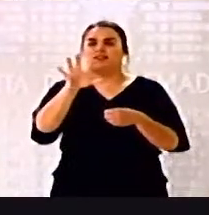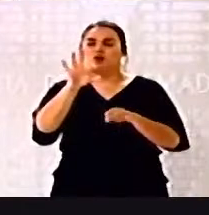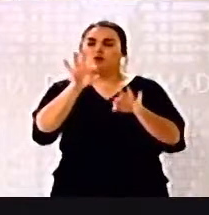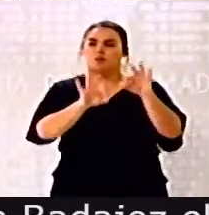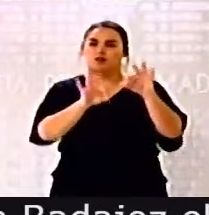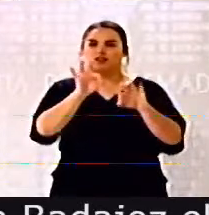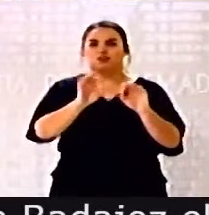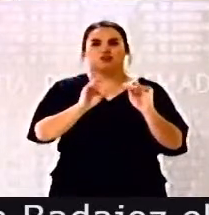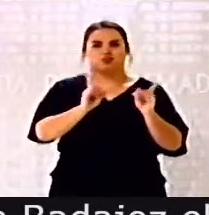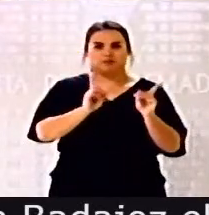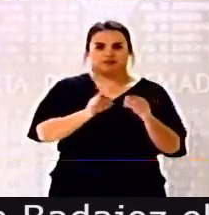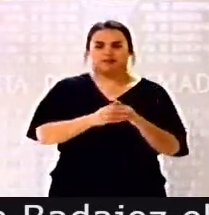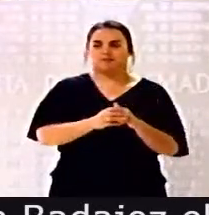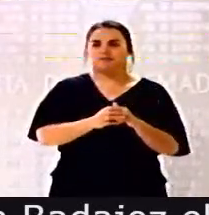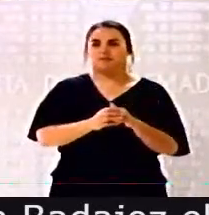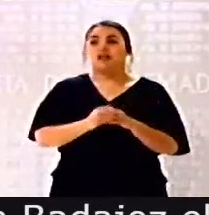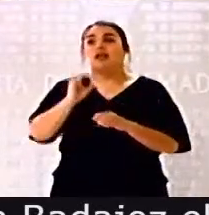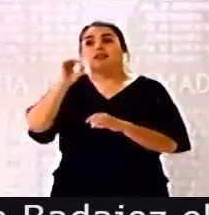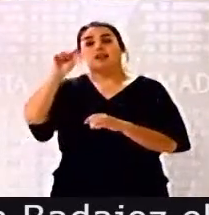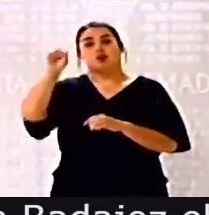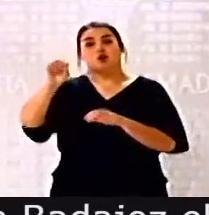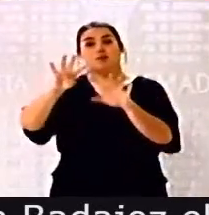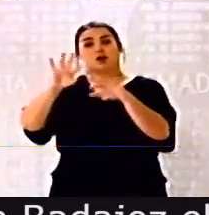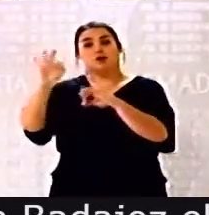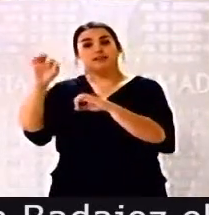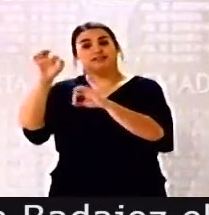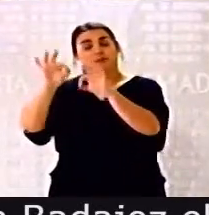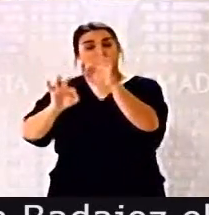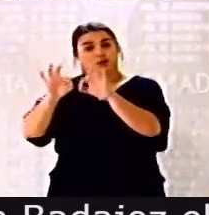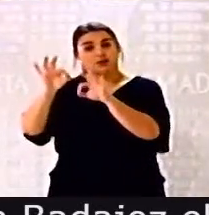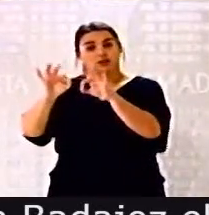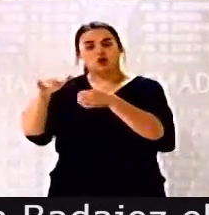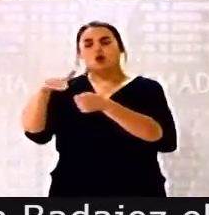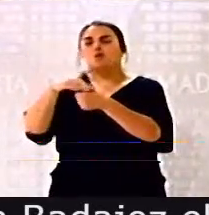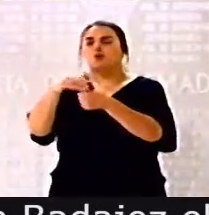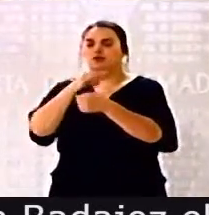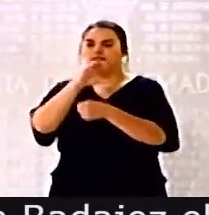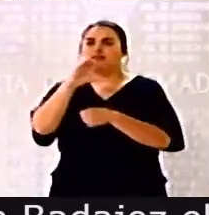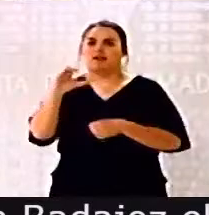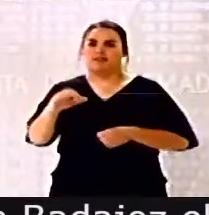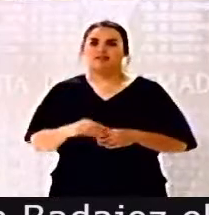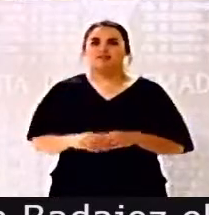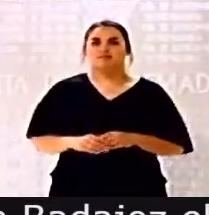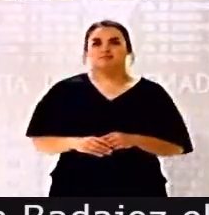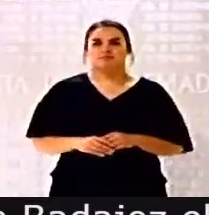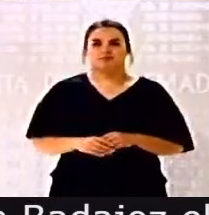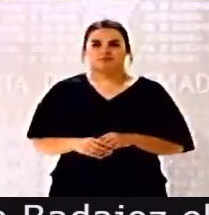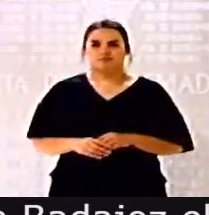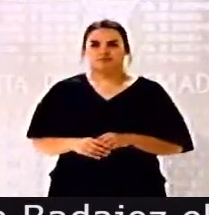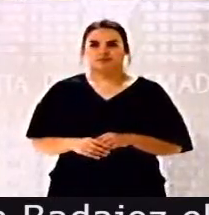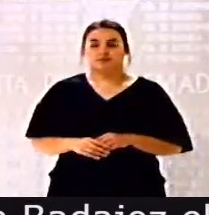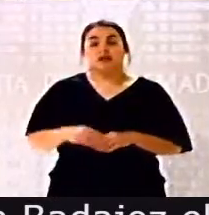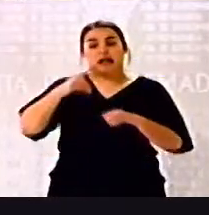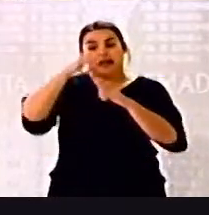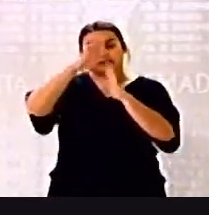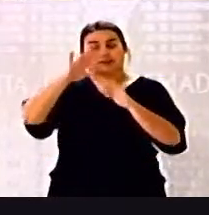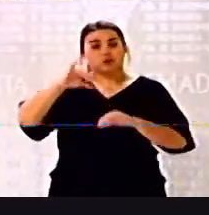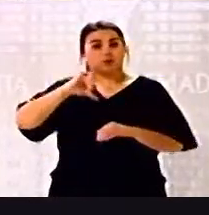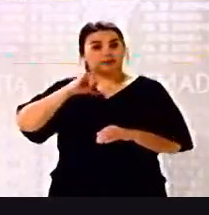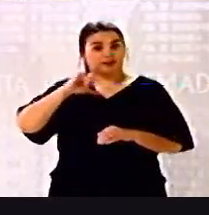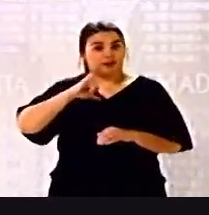0,45% y el 0,90% en la provincia de Cáceres. Y en atención